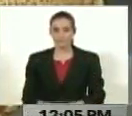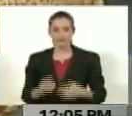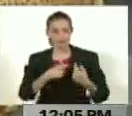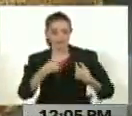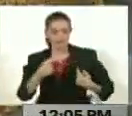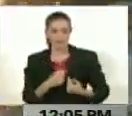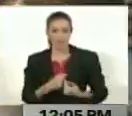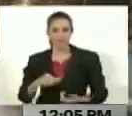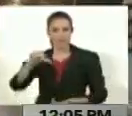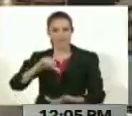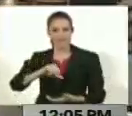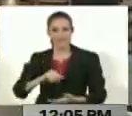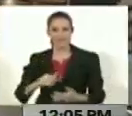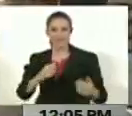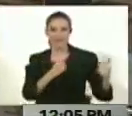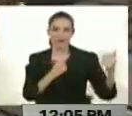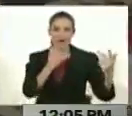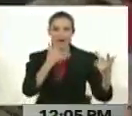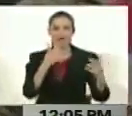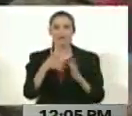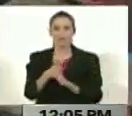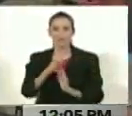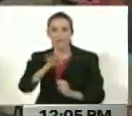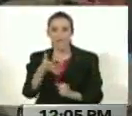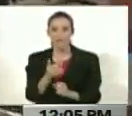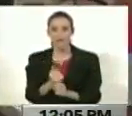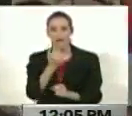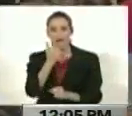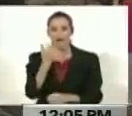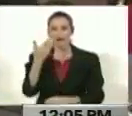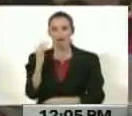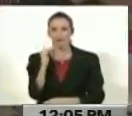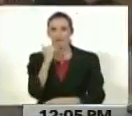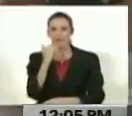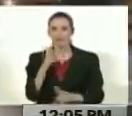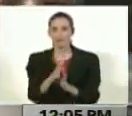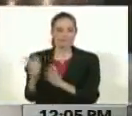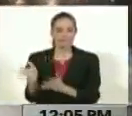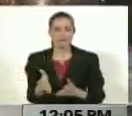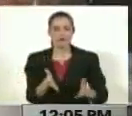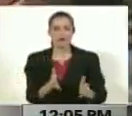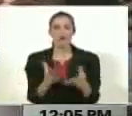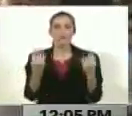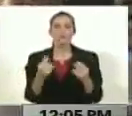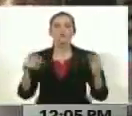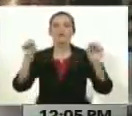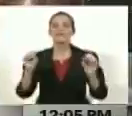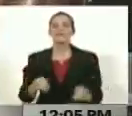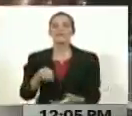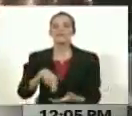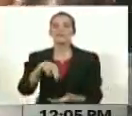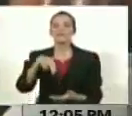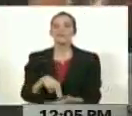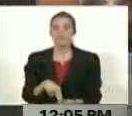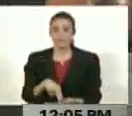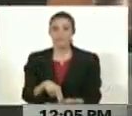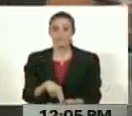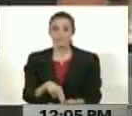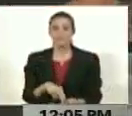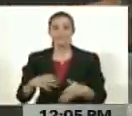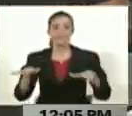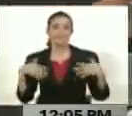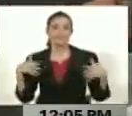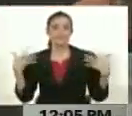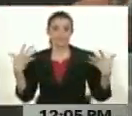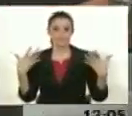corazón salsero, una jornada que tiene de invitados a muchos artistas nacionales para